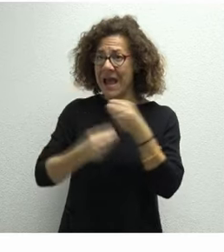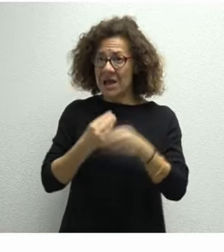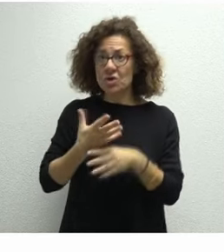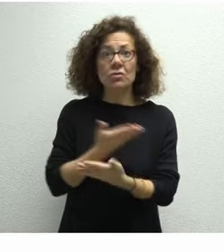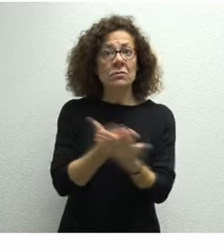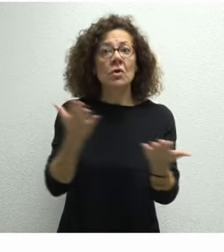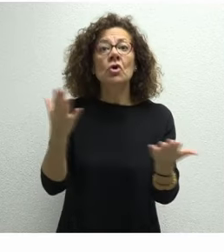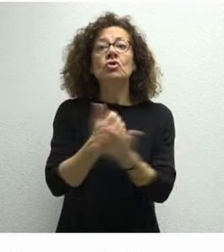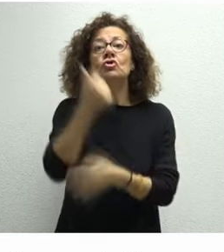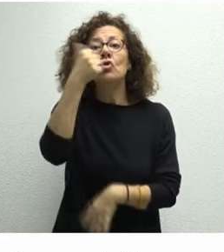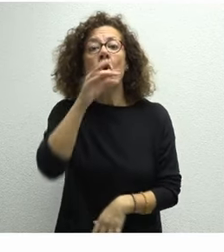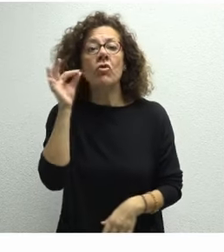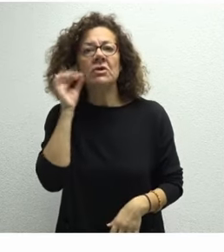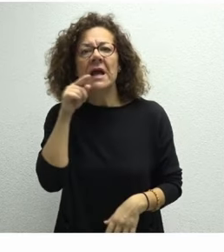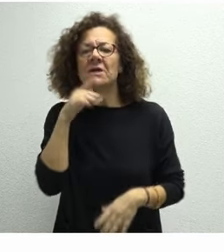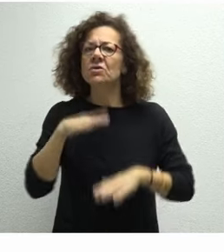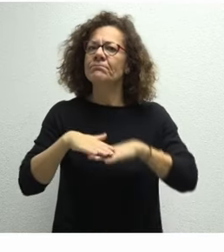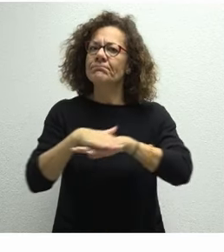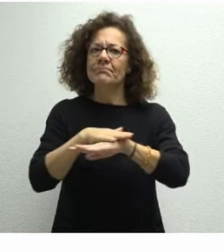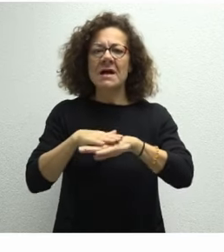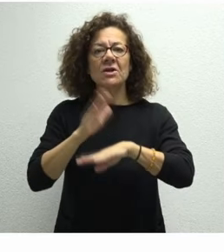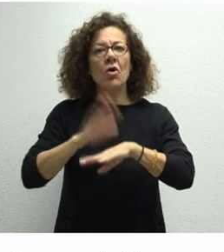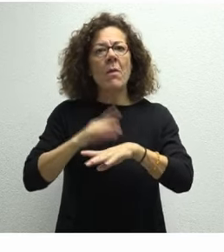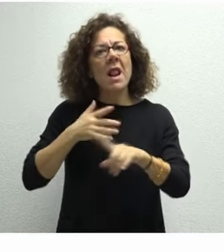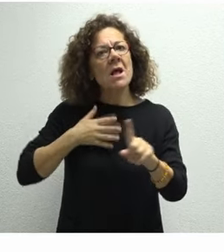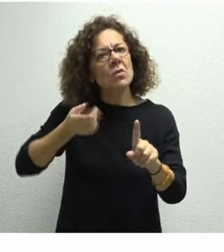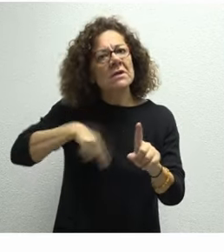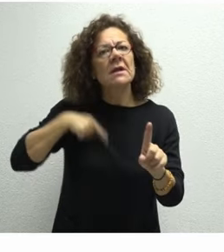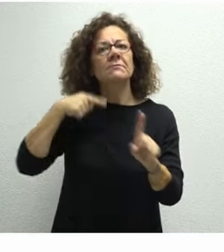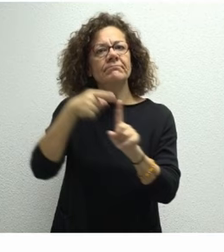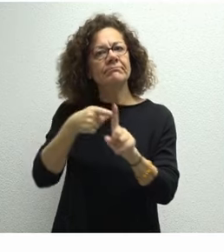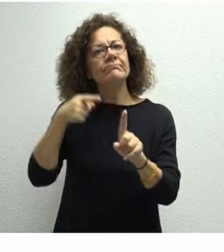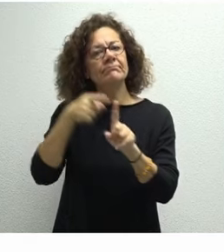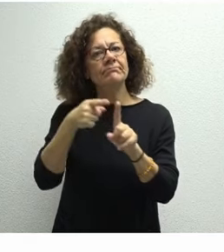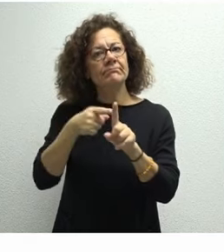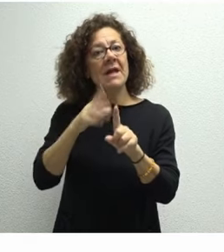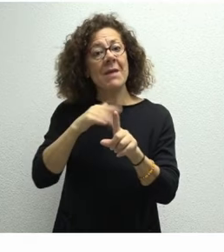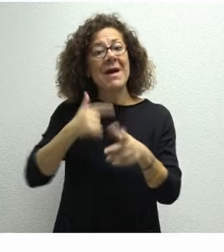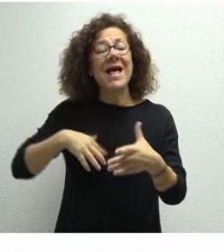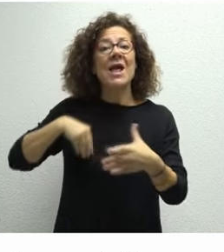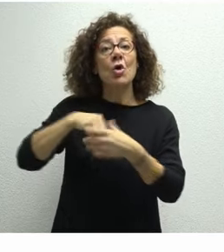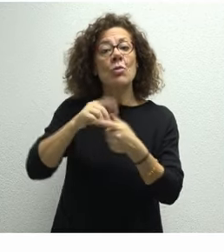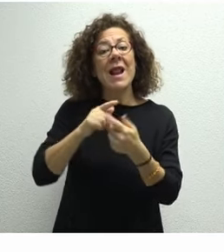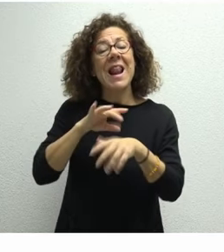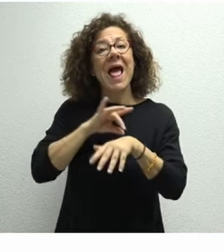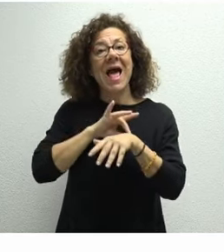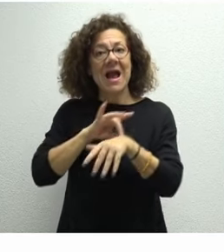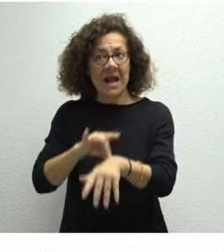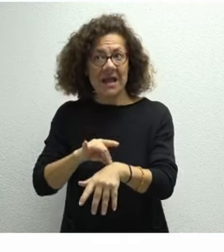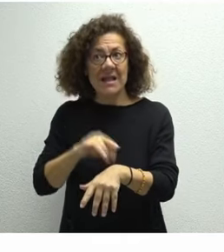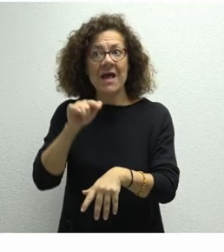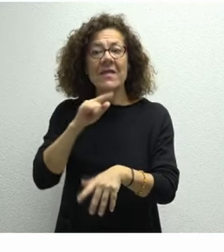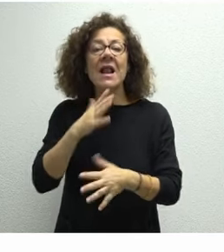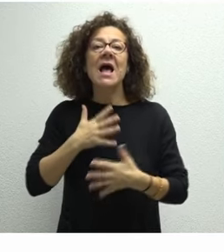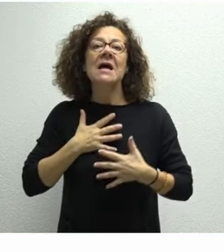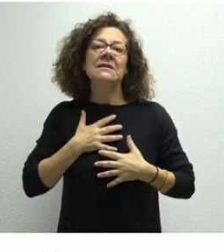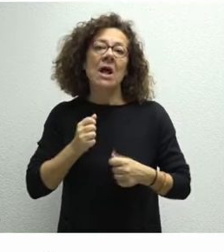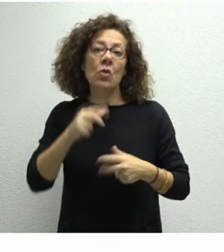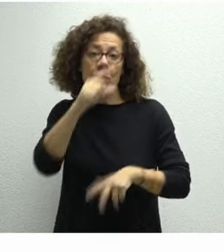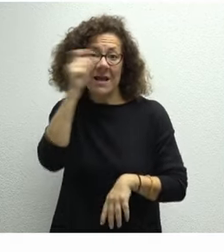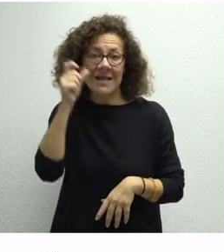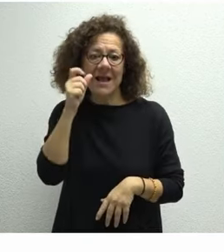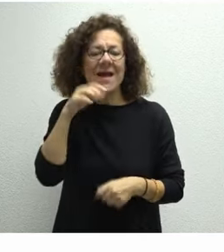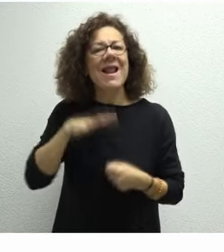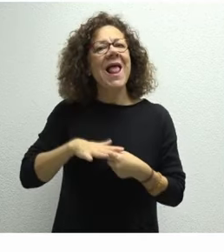eh será un elemento clave para nuestra incidencia y para incorporar la agenda de la Salud Mental en el